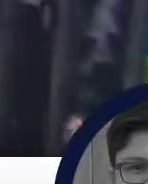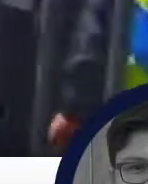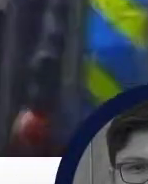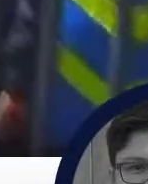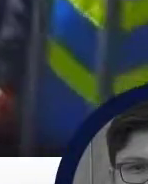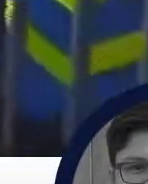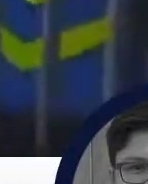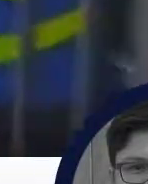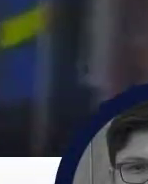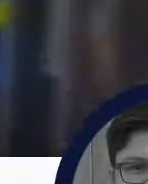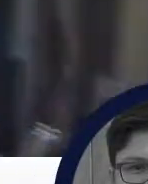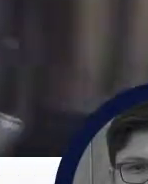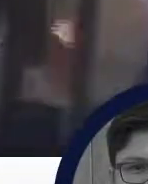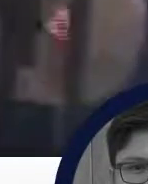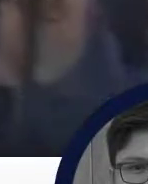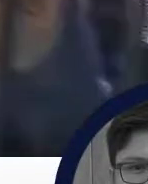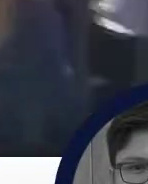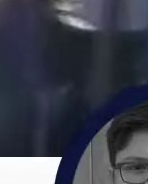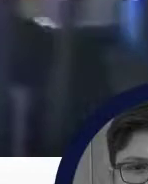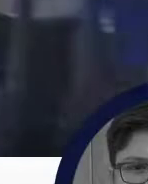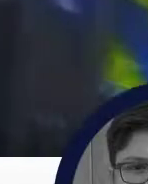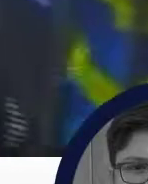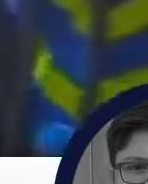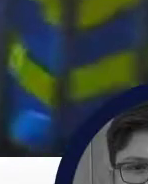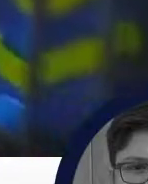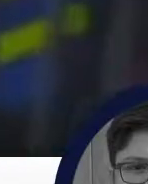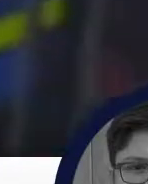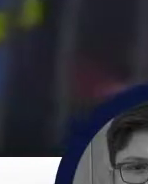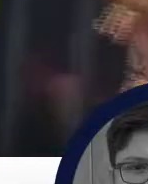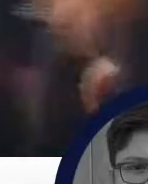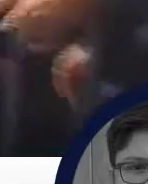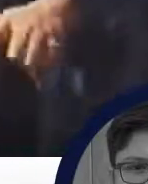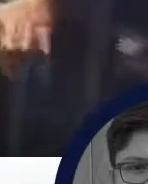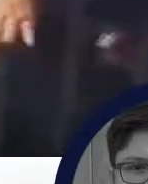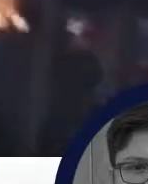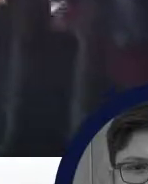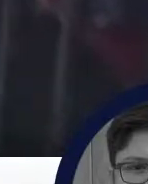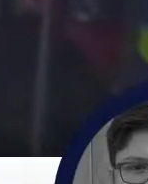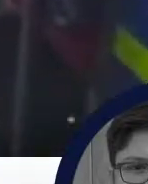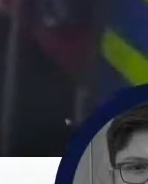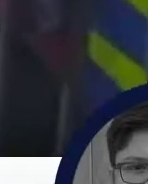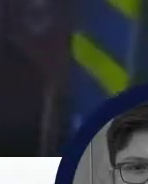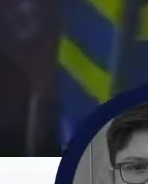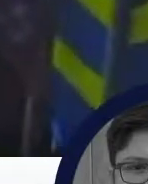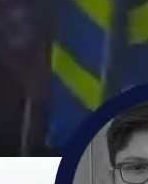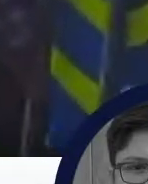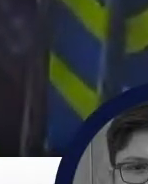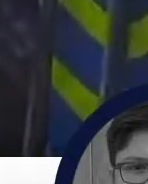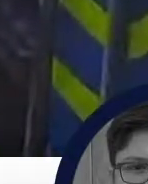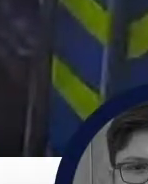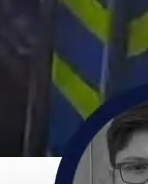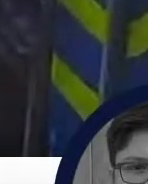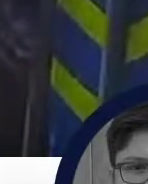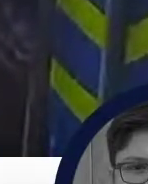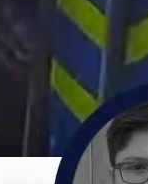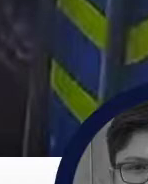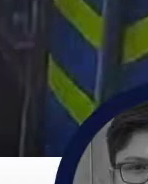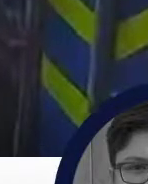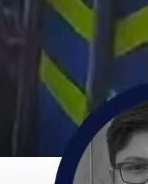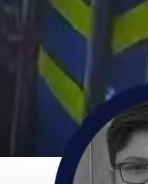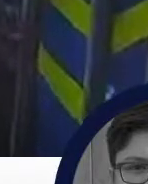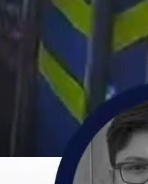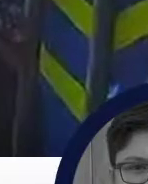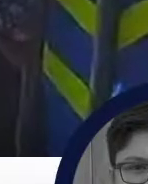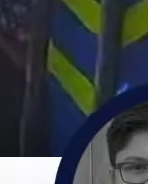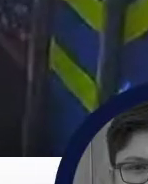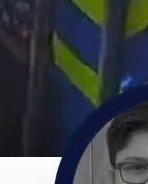transformación. Y en segundo lugar, generar las condiciones políticas para que eso suceda. Es decir,